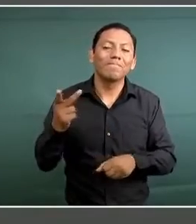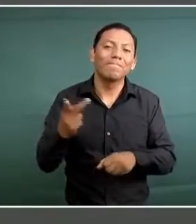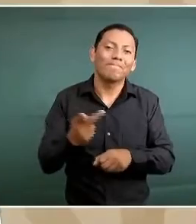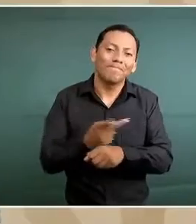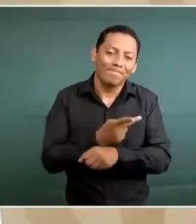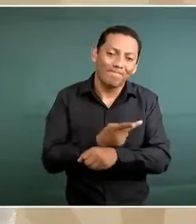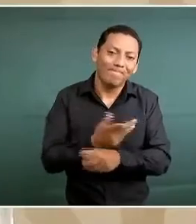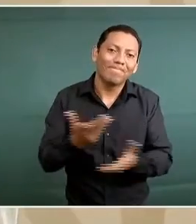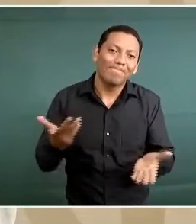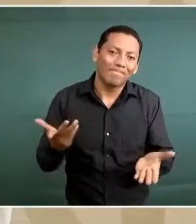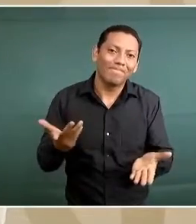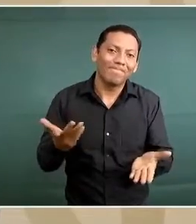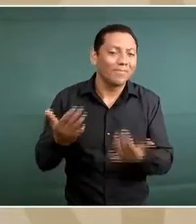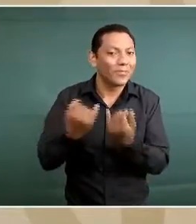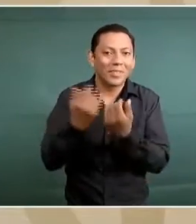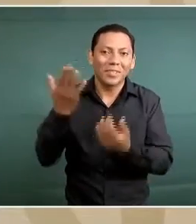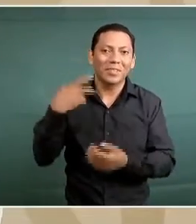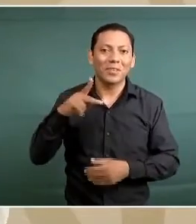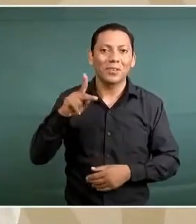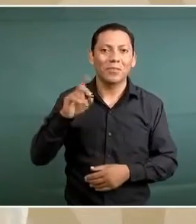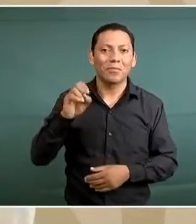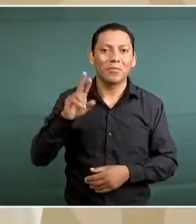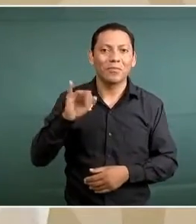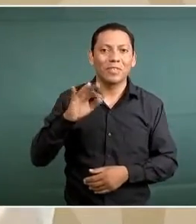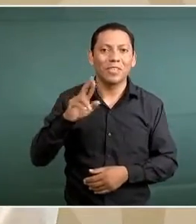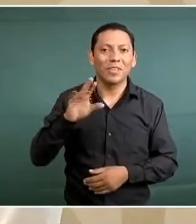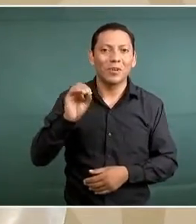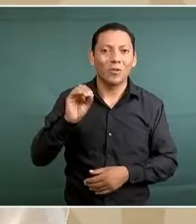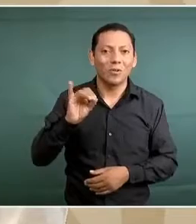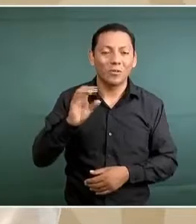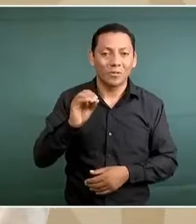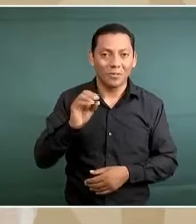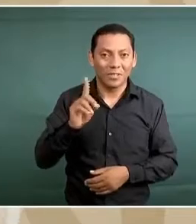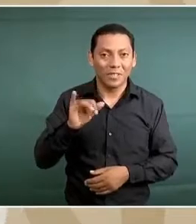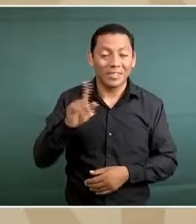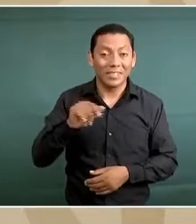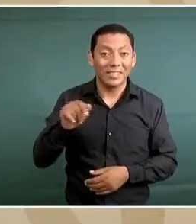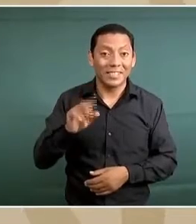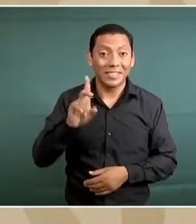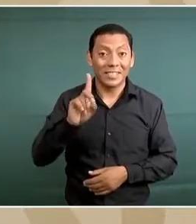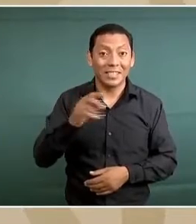en el porfiriato fueron 34 años